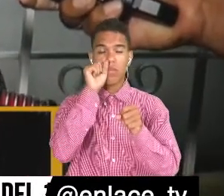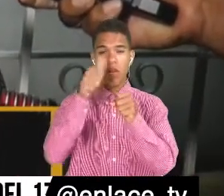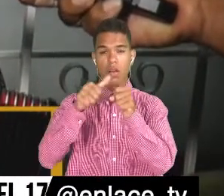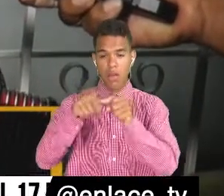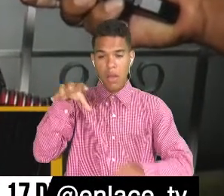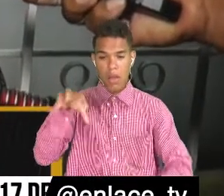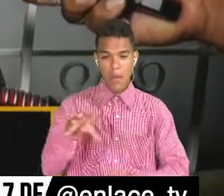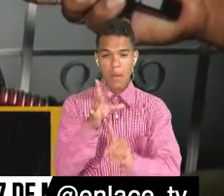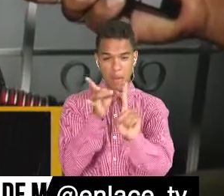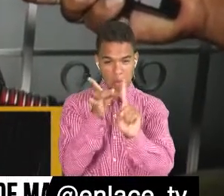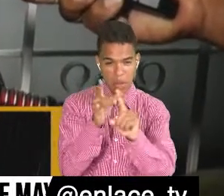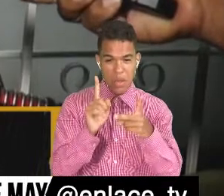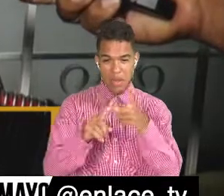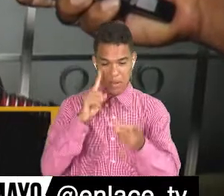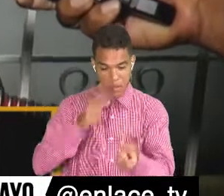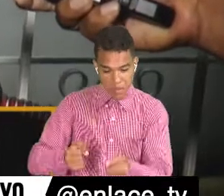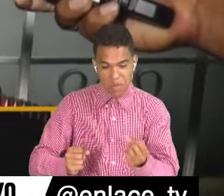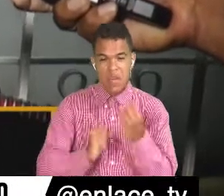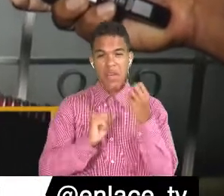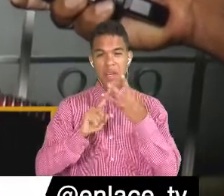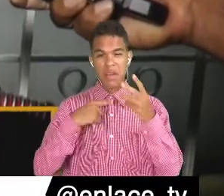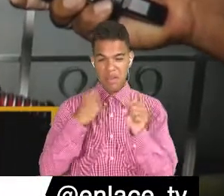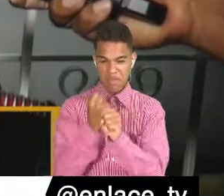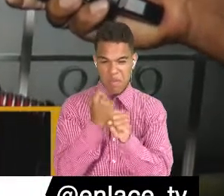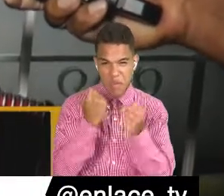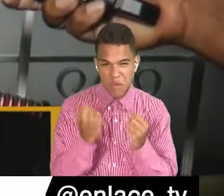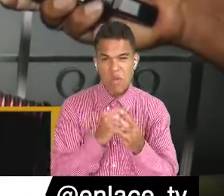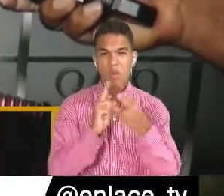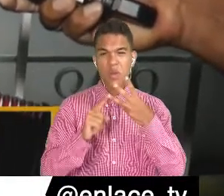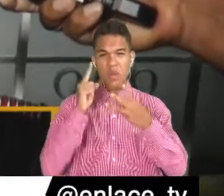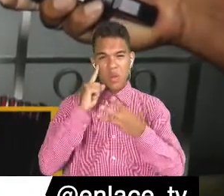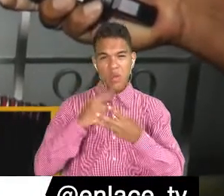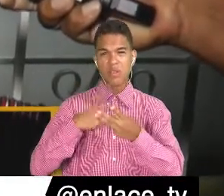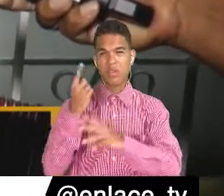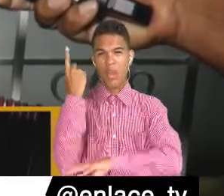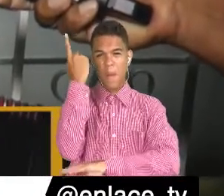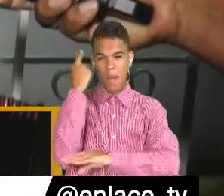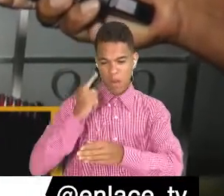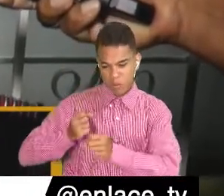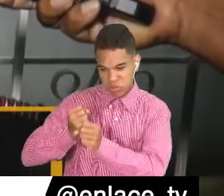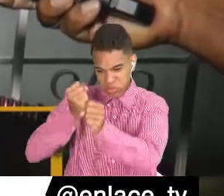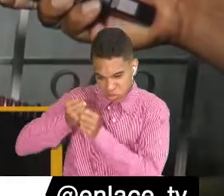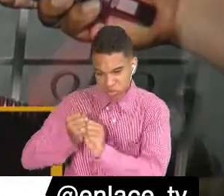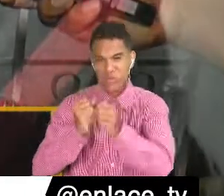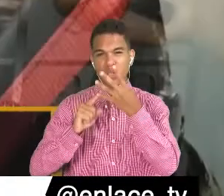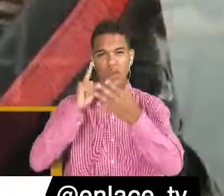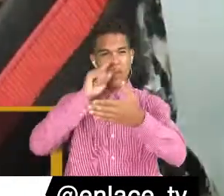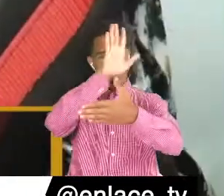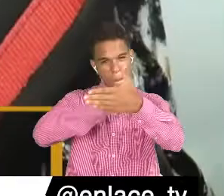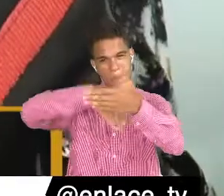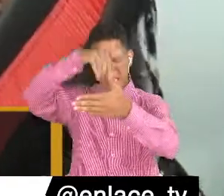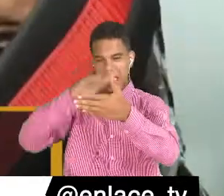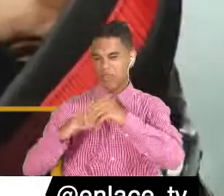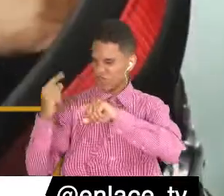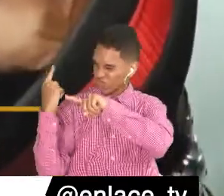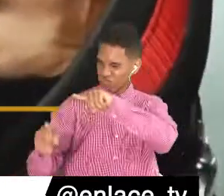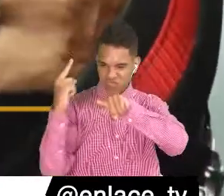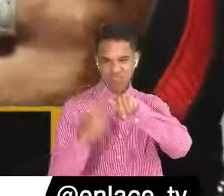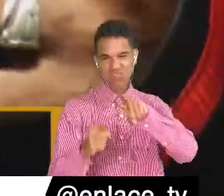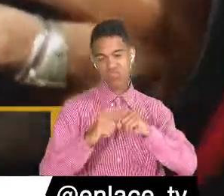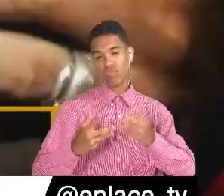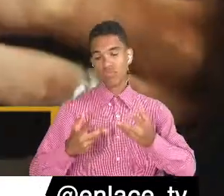Tubería, pailería, obrero, pintura, carpintería. La mayor parte de todo eso lo trabajé. Con ocasión del nuevo aniversario de